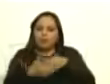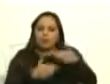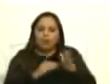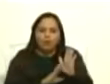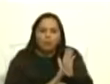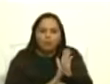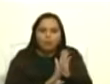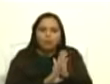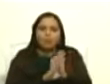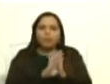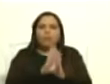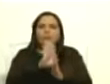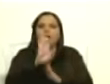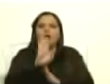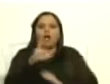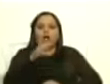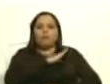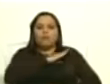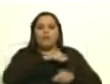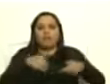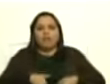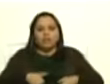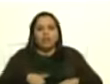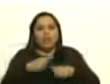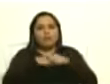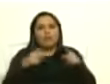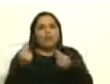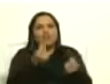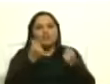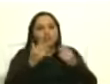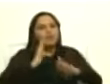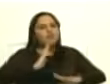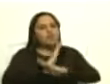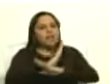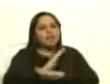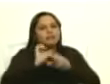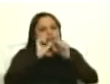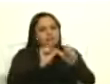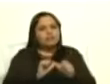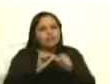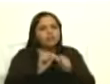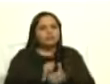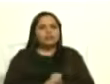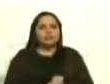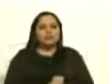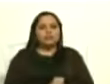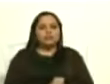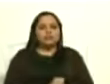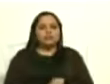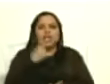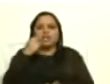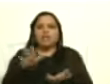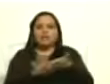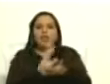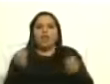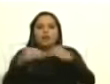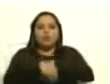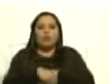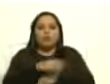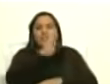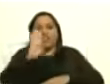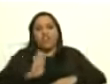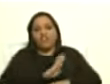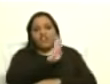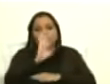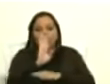con esfuerzo propio, pero sigue siendo una economía bloqueada. Y lo que decía Marco, refería Marco sobre los acuerdos de Barbados, no